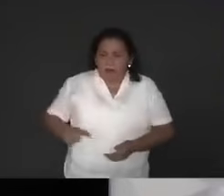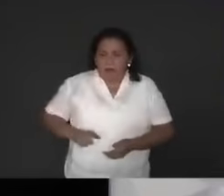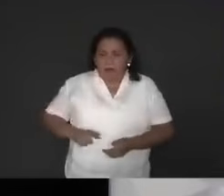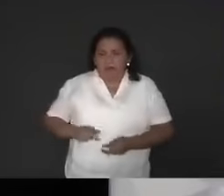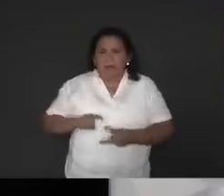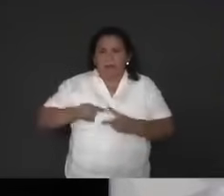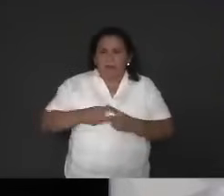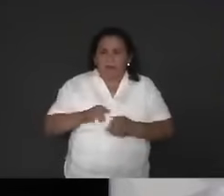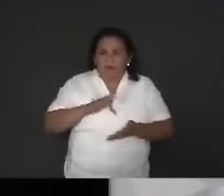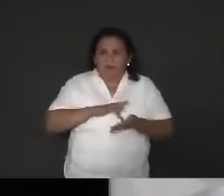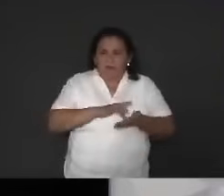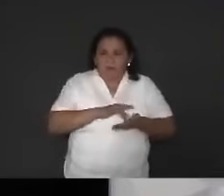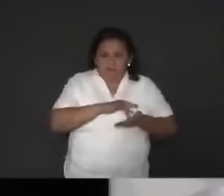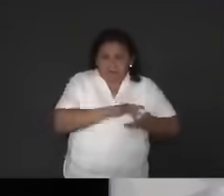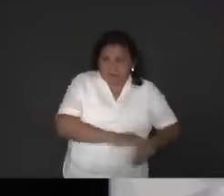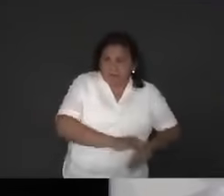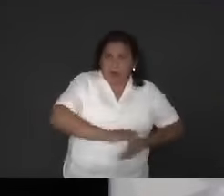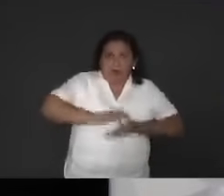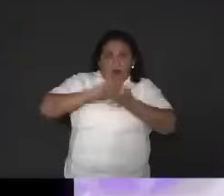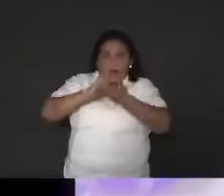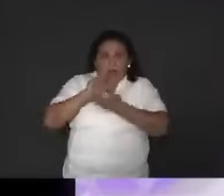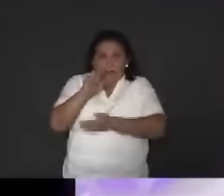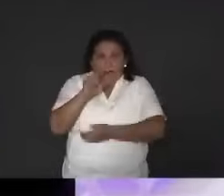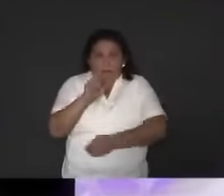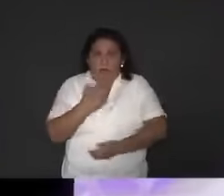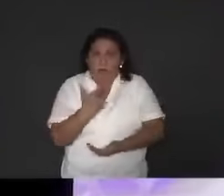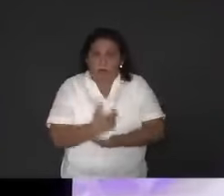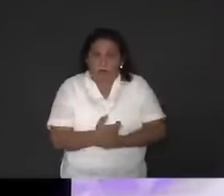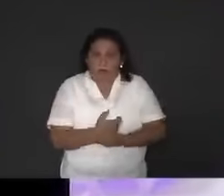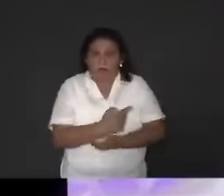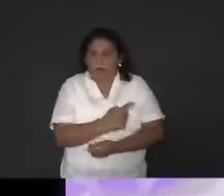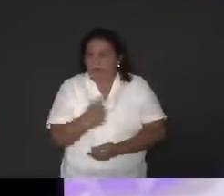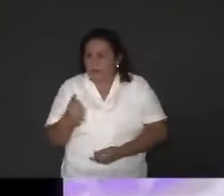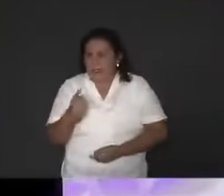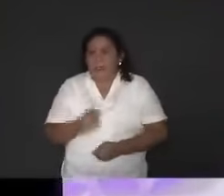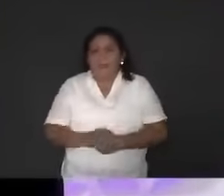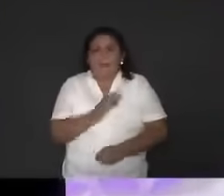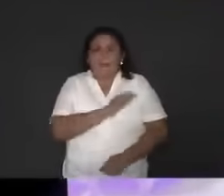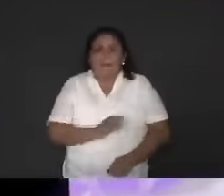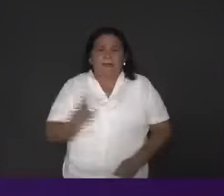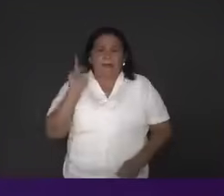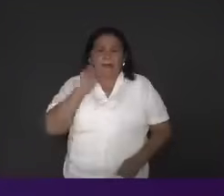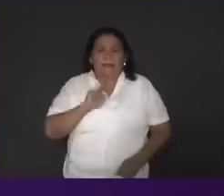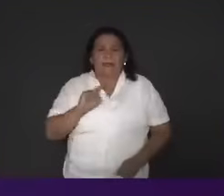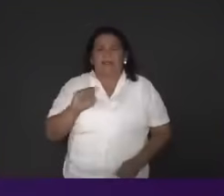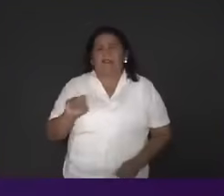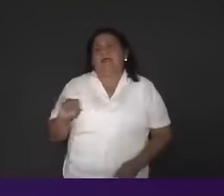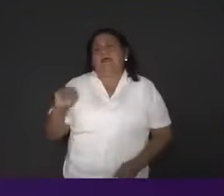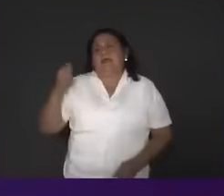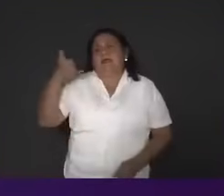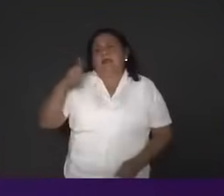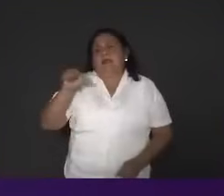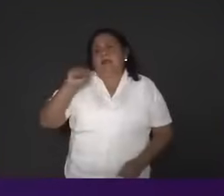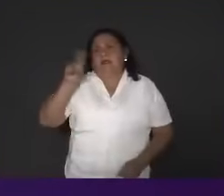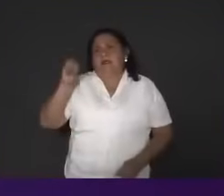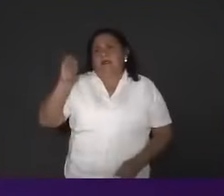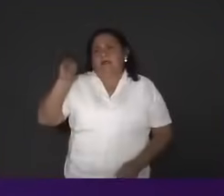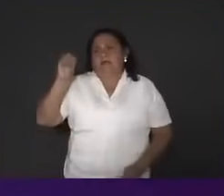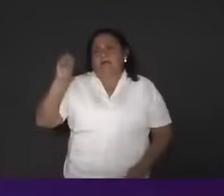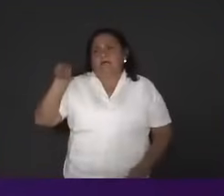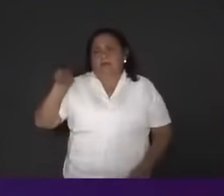abajo para arriba tu economía. Gracias, candidato. Es el momento de ceder la palabra a la candidata Yasmín López Manrique. Adelante,